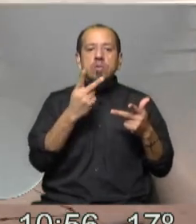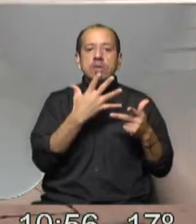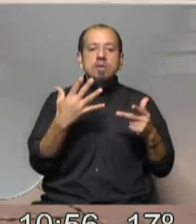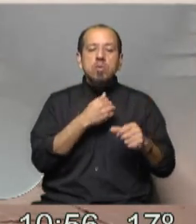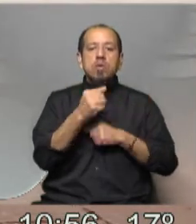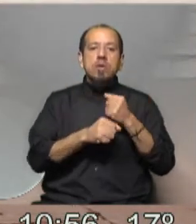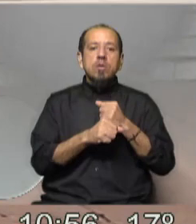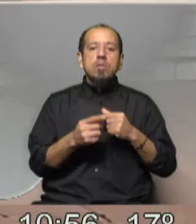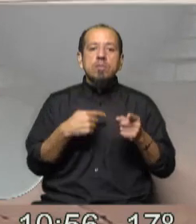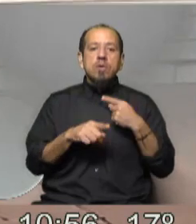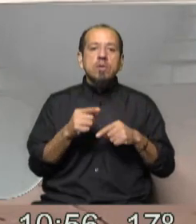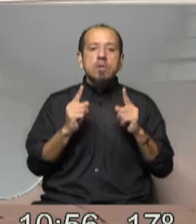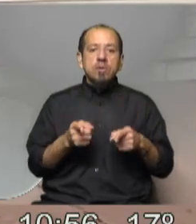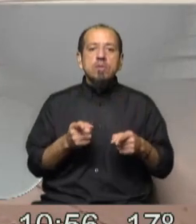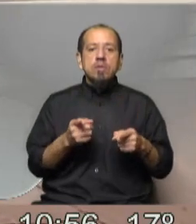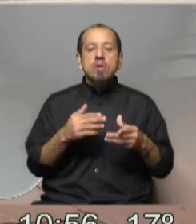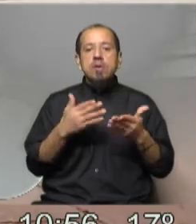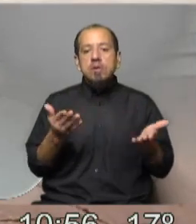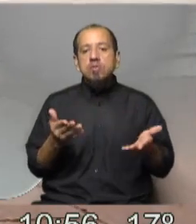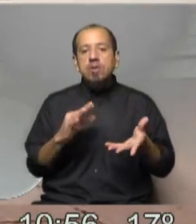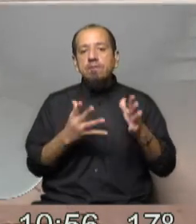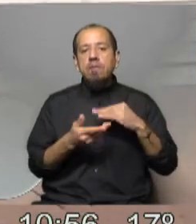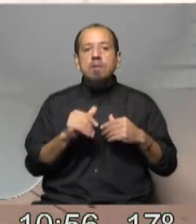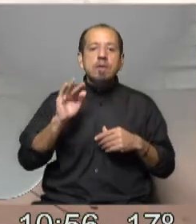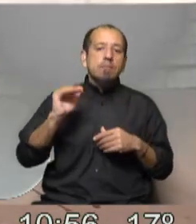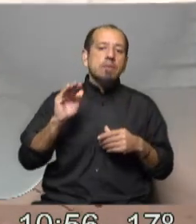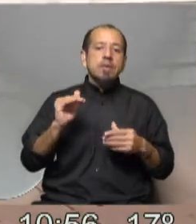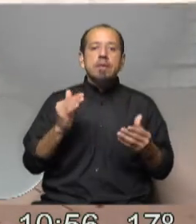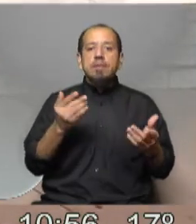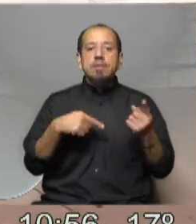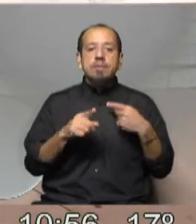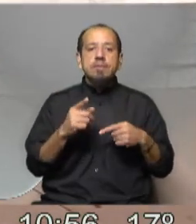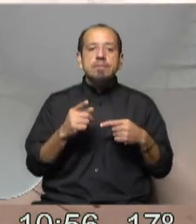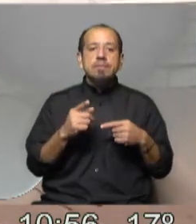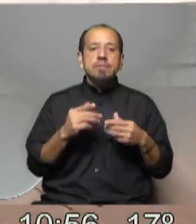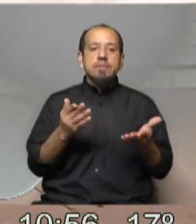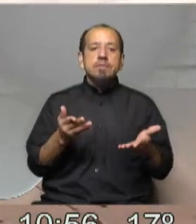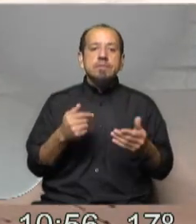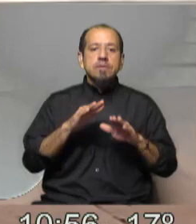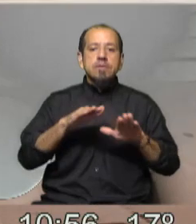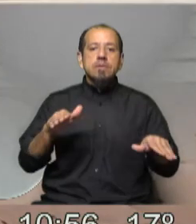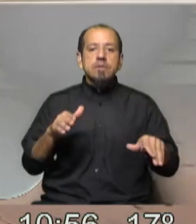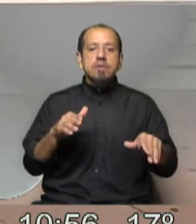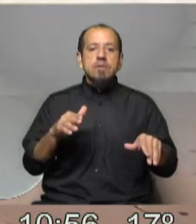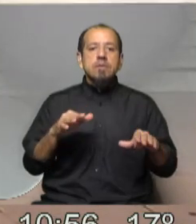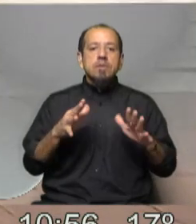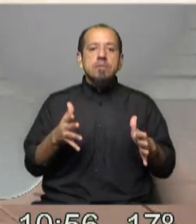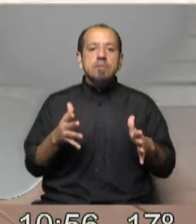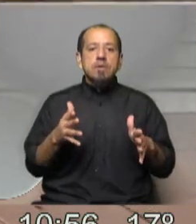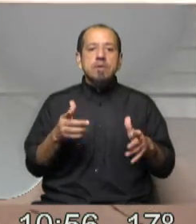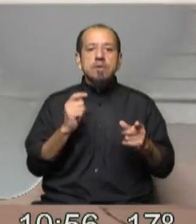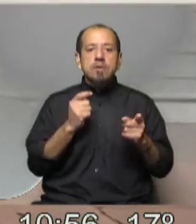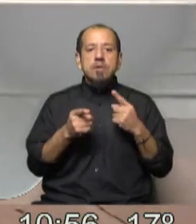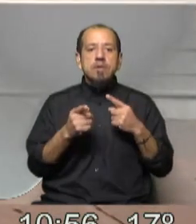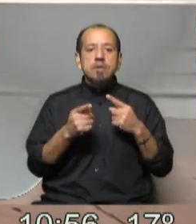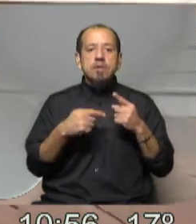años, pero que también se despide. Es una especie de, digamos, de despedida, de abrazo final para los niños, niñas, y también para quienes no somos